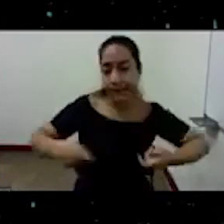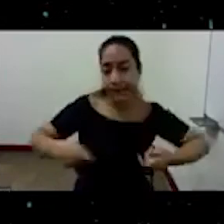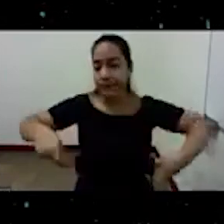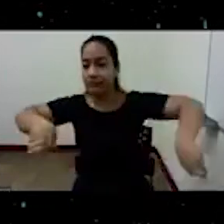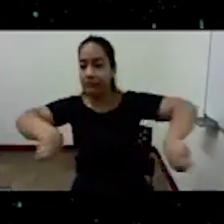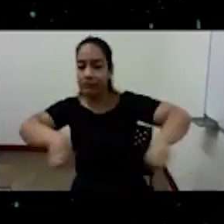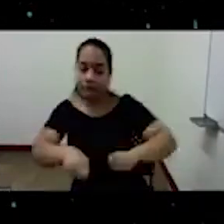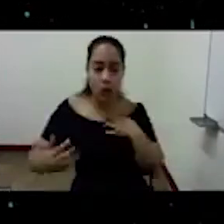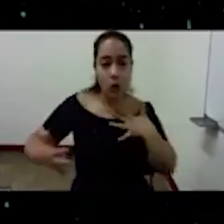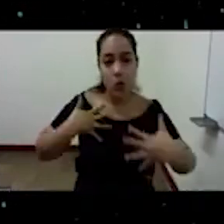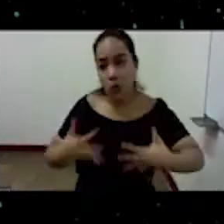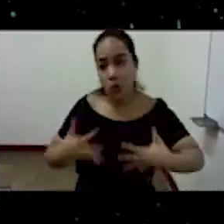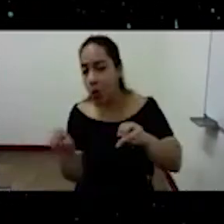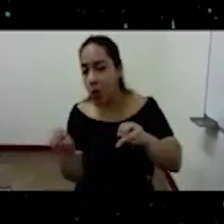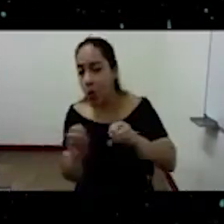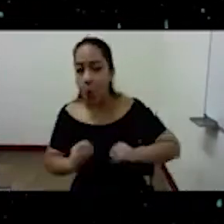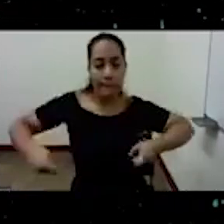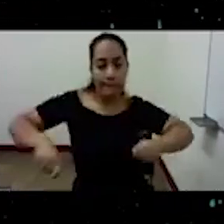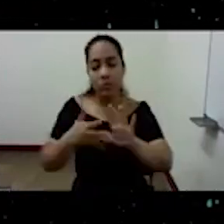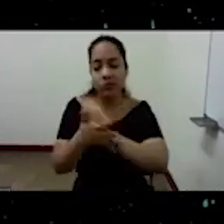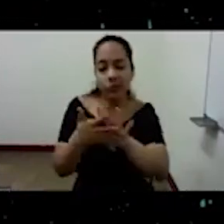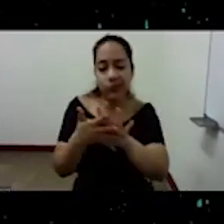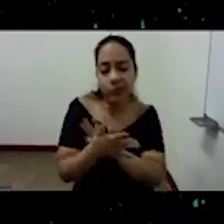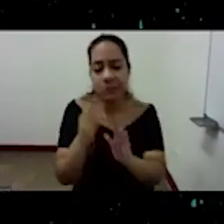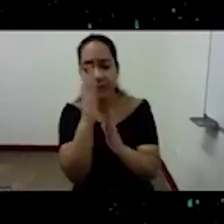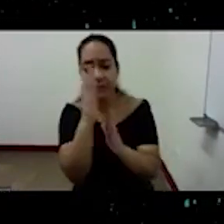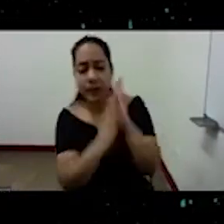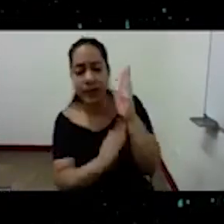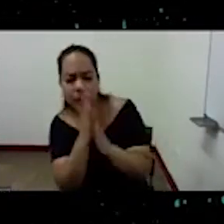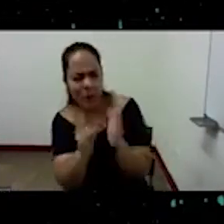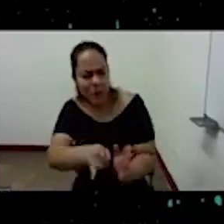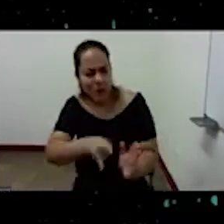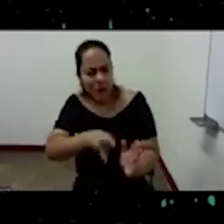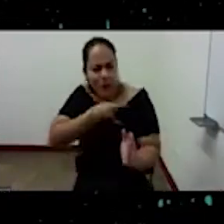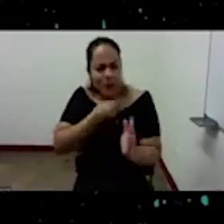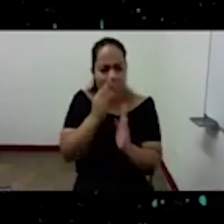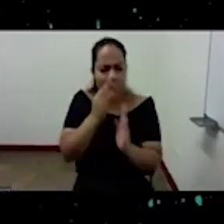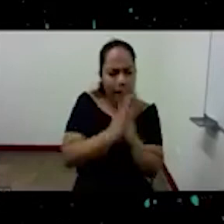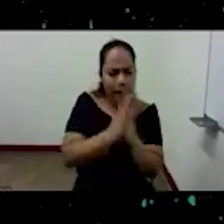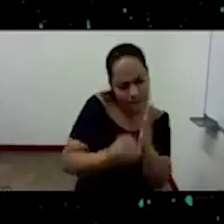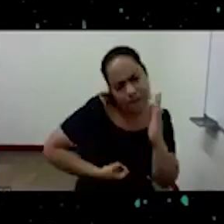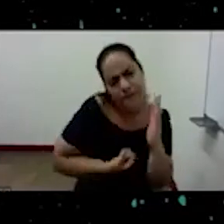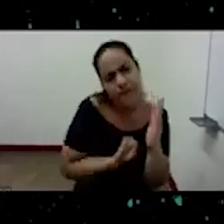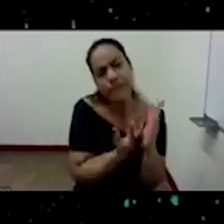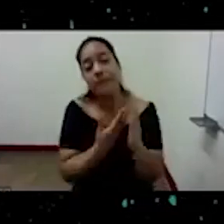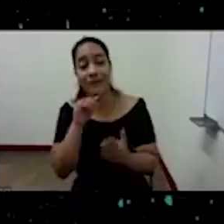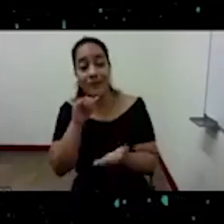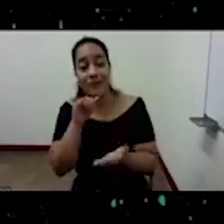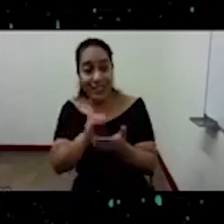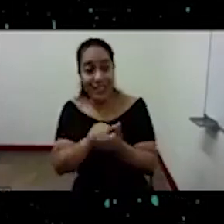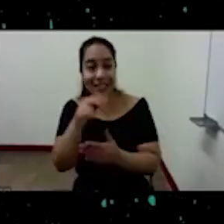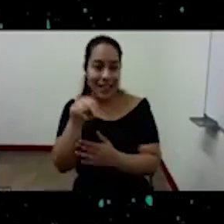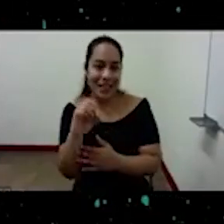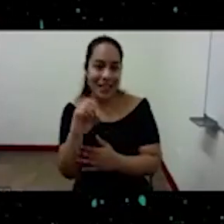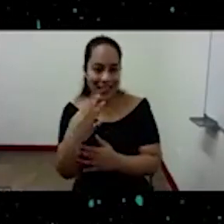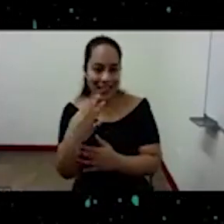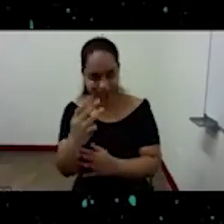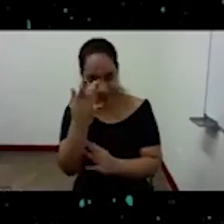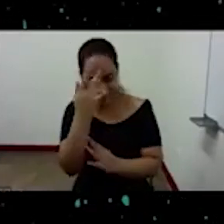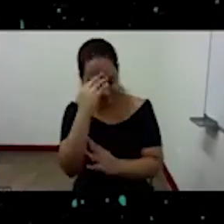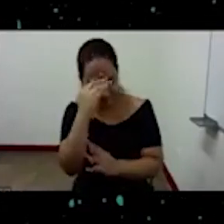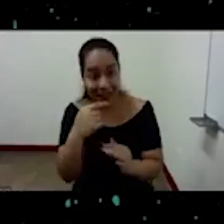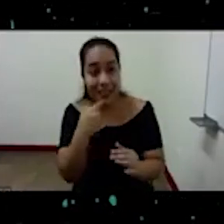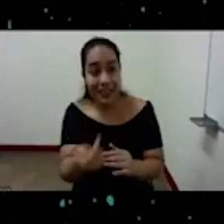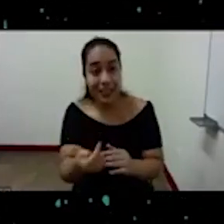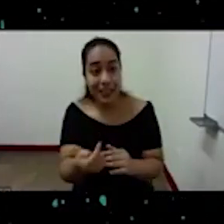dramatizar, cantar, fabular, pintar la sensación, pintar el hecho. Verdaderamente vivimos la insufrible época